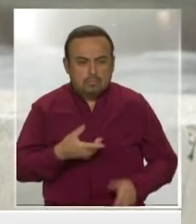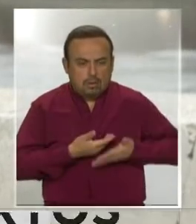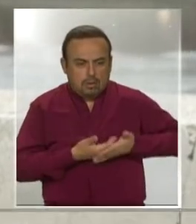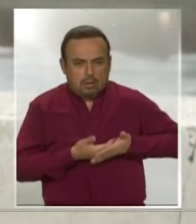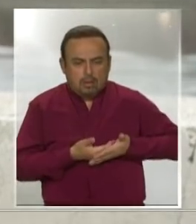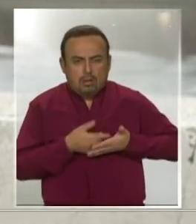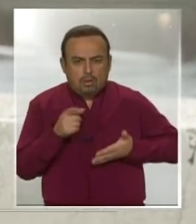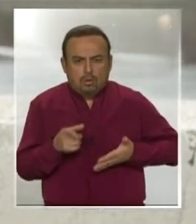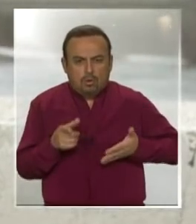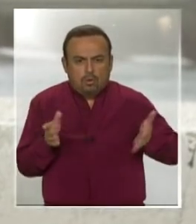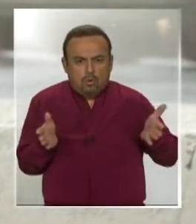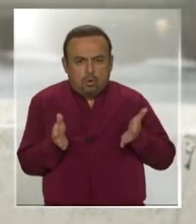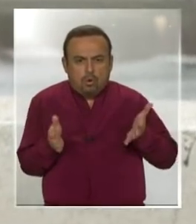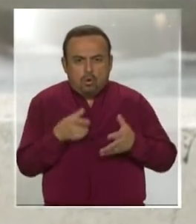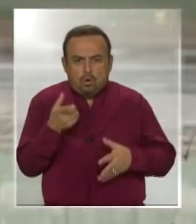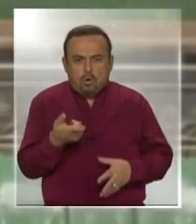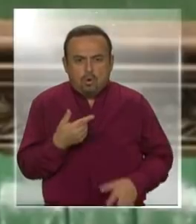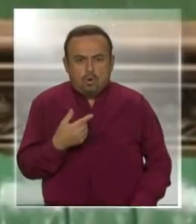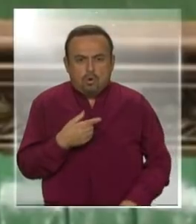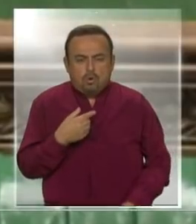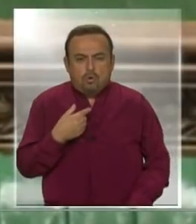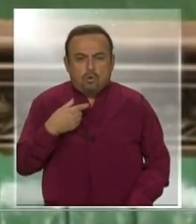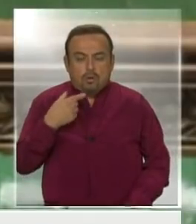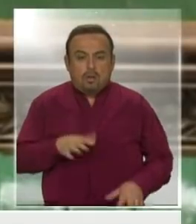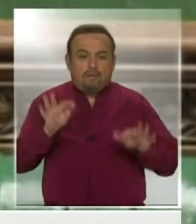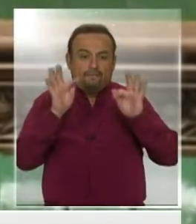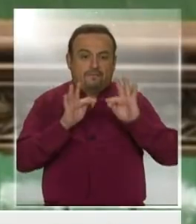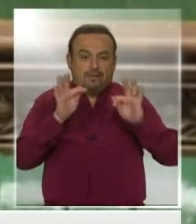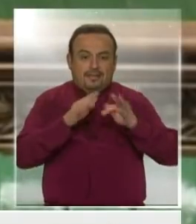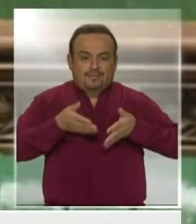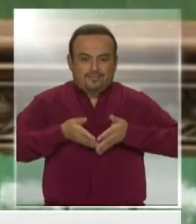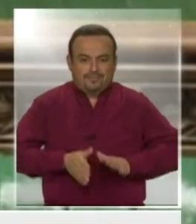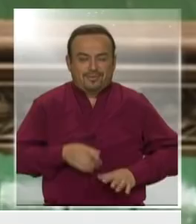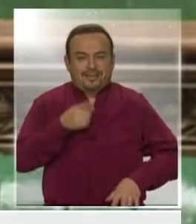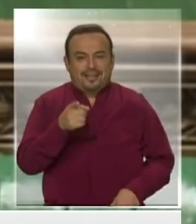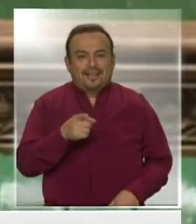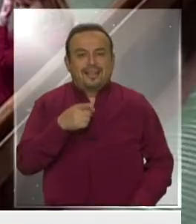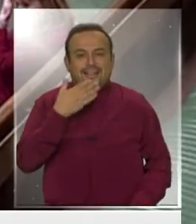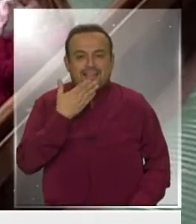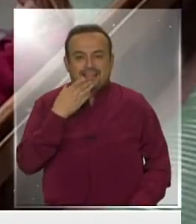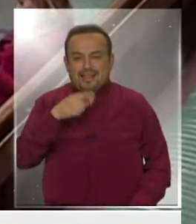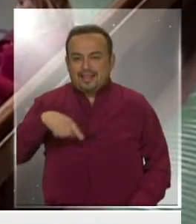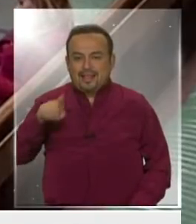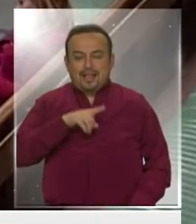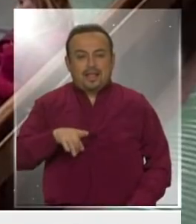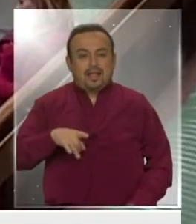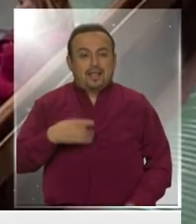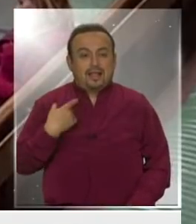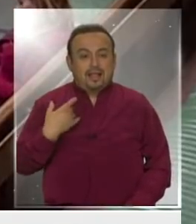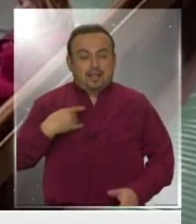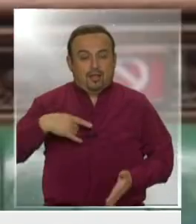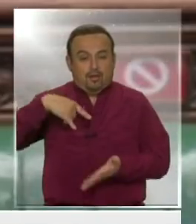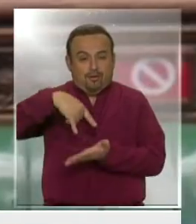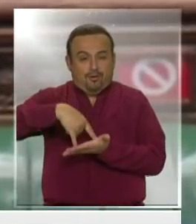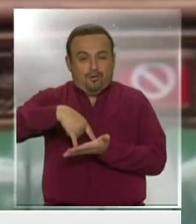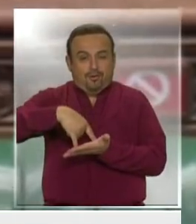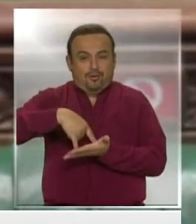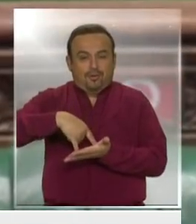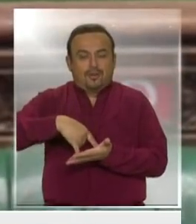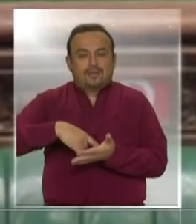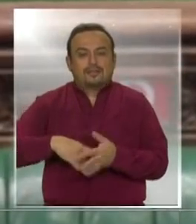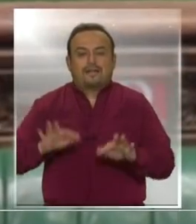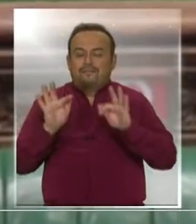pequeño y espero que todo esté bien. Felicitaciones que también brotaron en la Cámara de los Comunes.